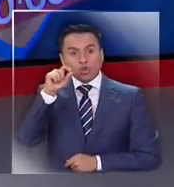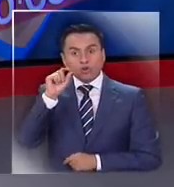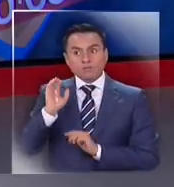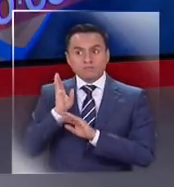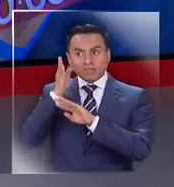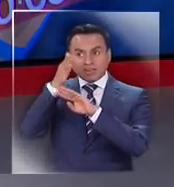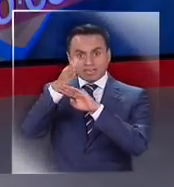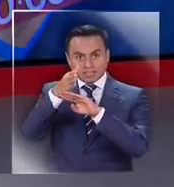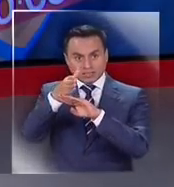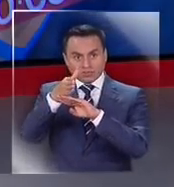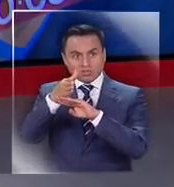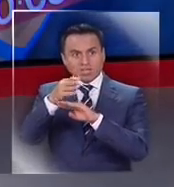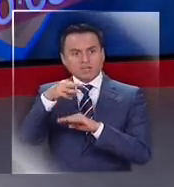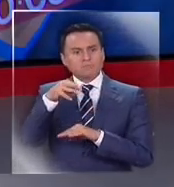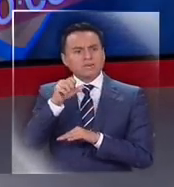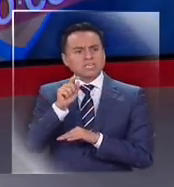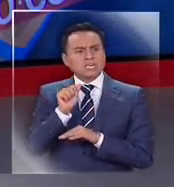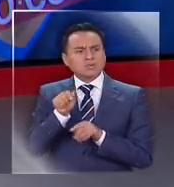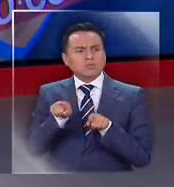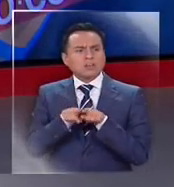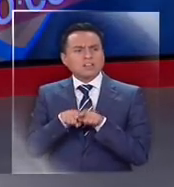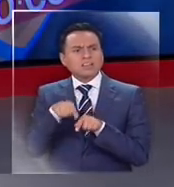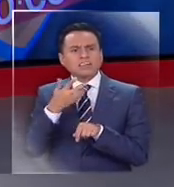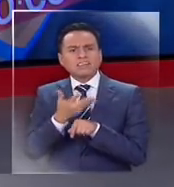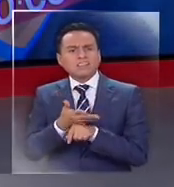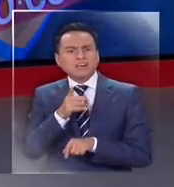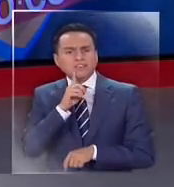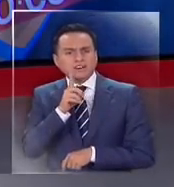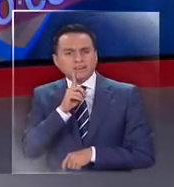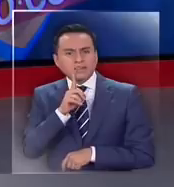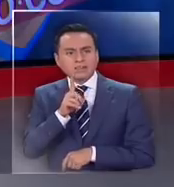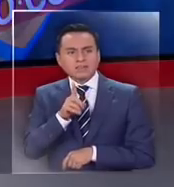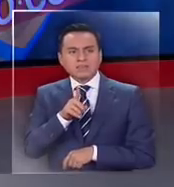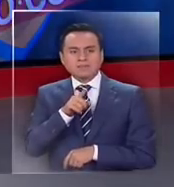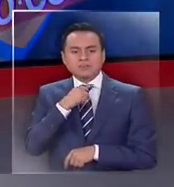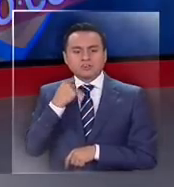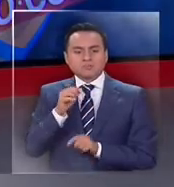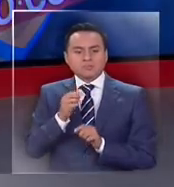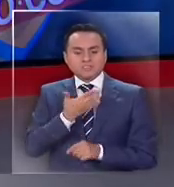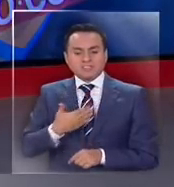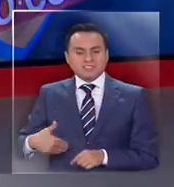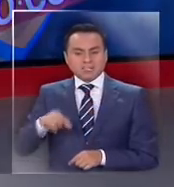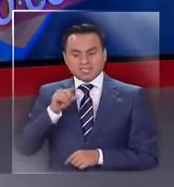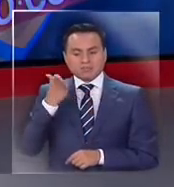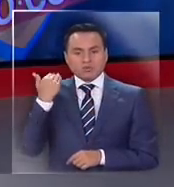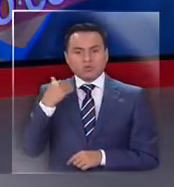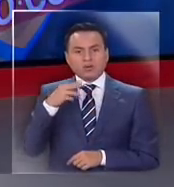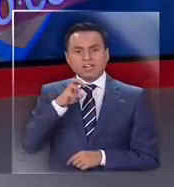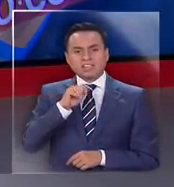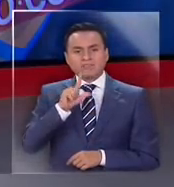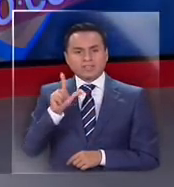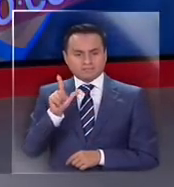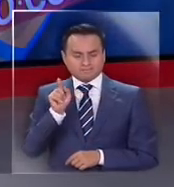viaje llegando a Manta, estaba el que perdió la presidencia hace algunos días, Aníbal